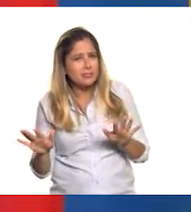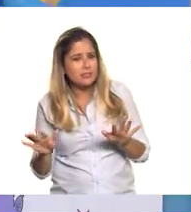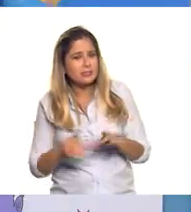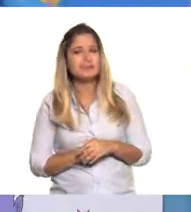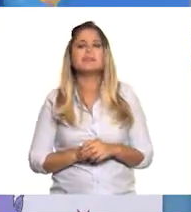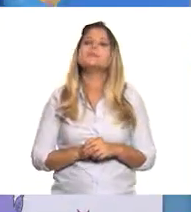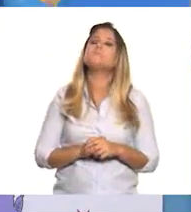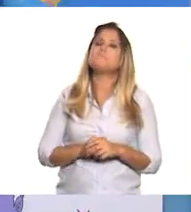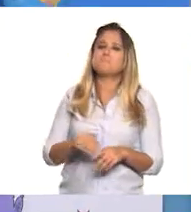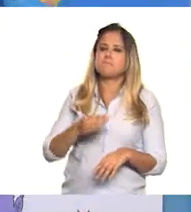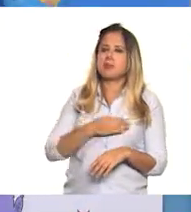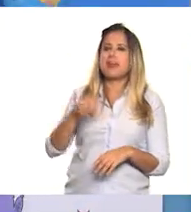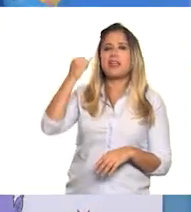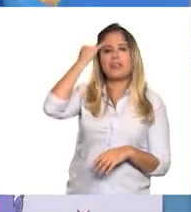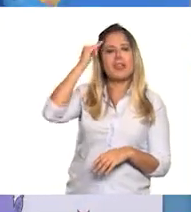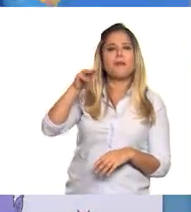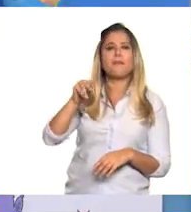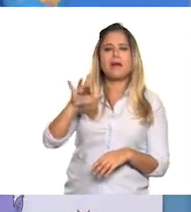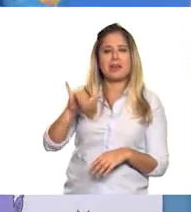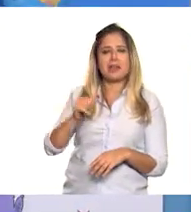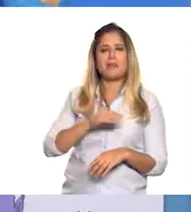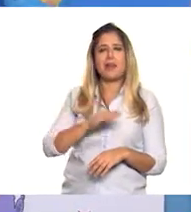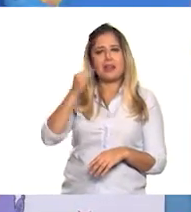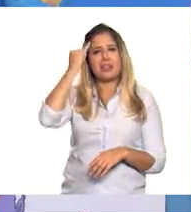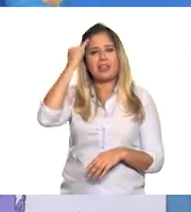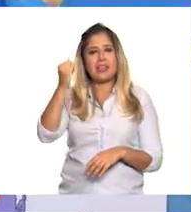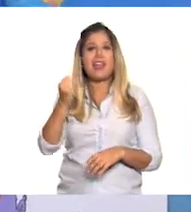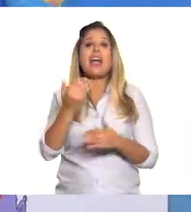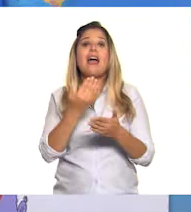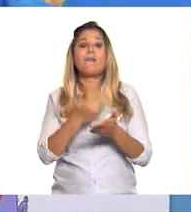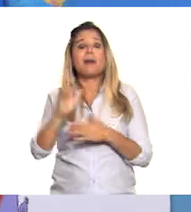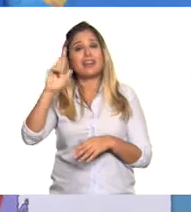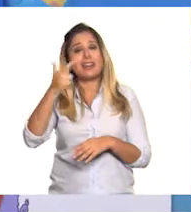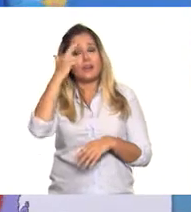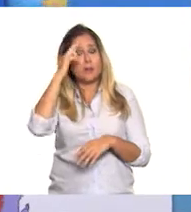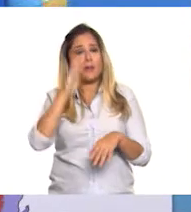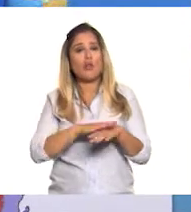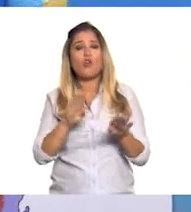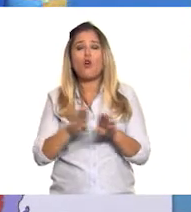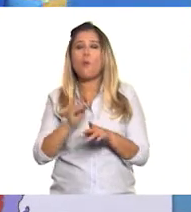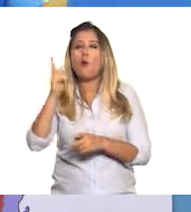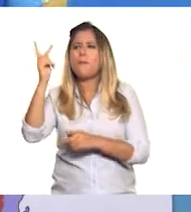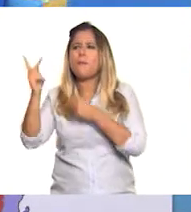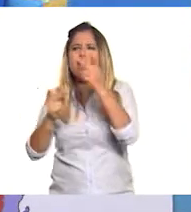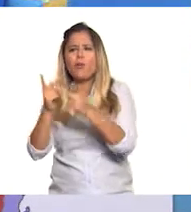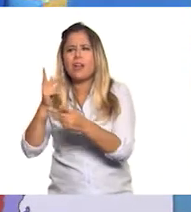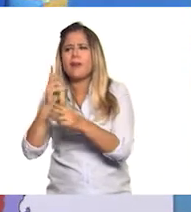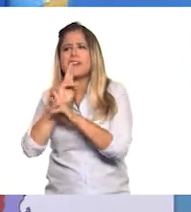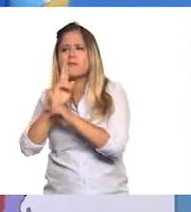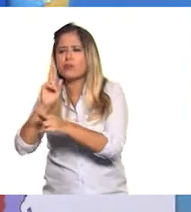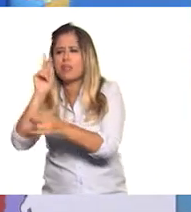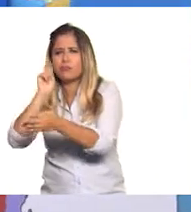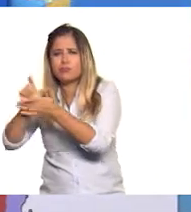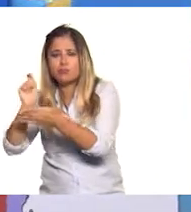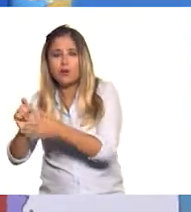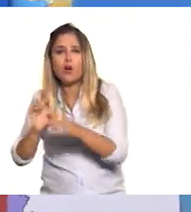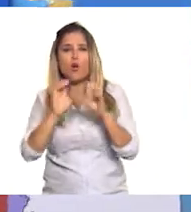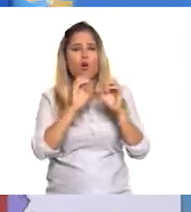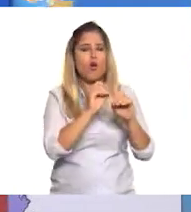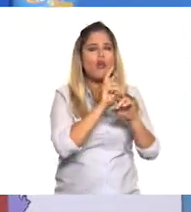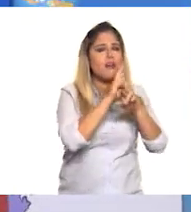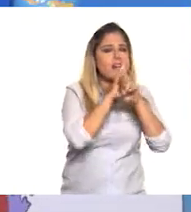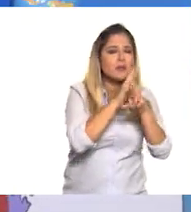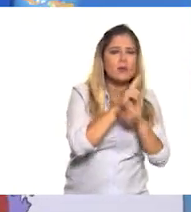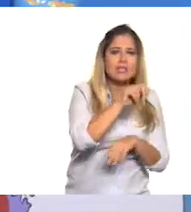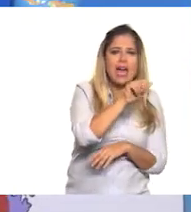Me parece muy buena idea, María, muy buena idea. Y además de recordar cómo son las preguntas abiertas y cerradas, podemos aprovechar